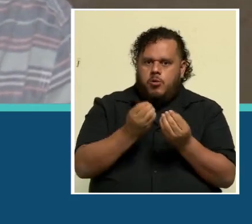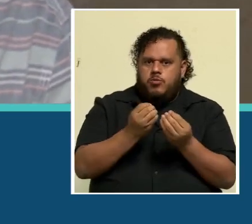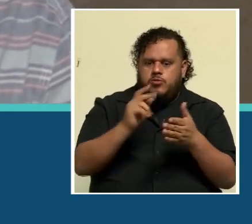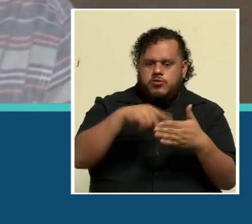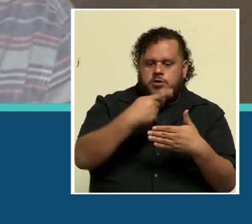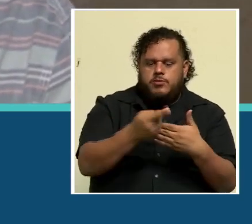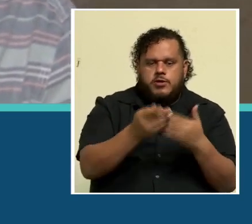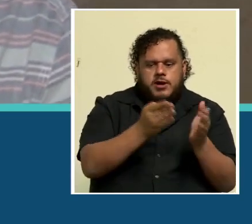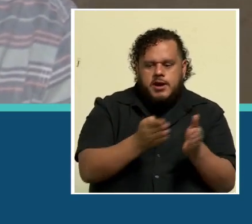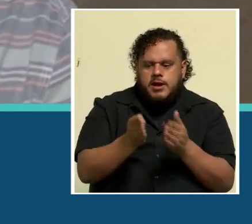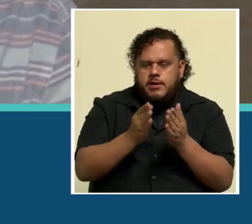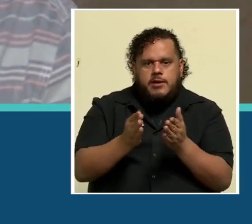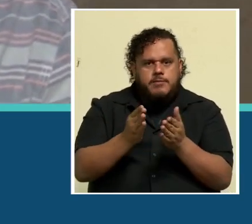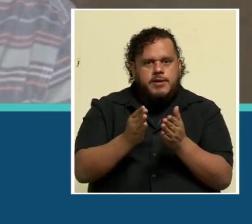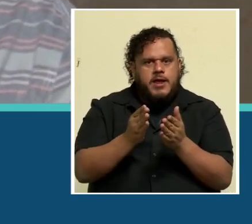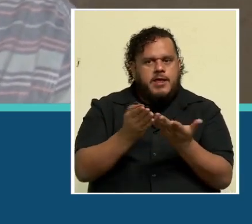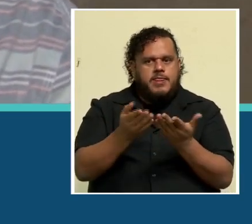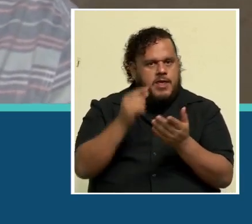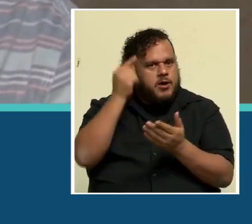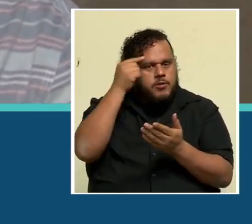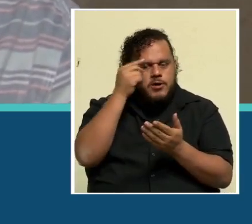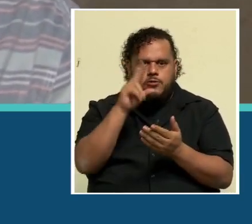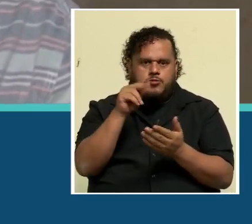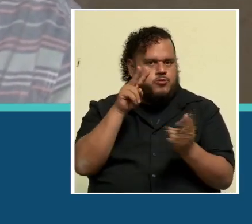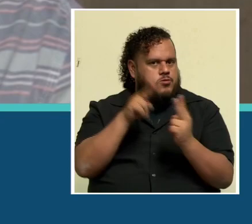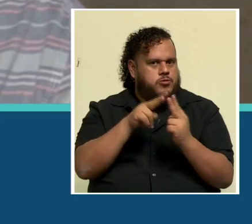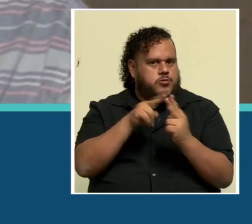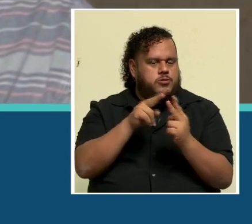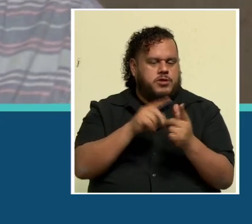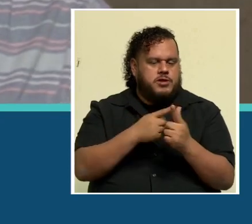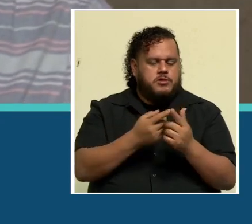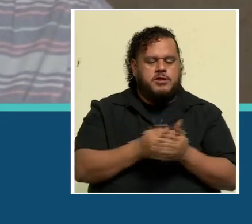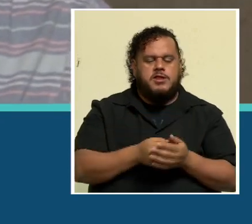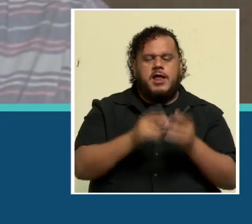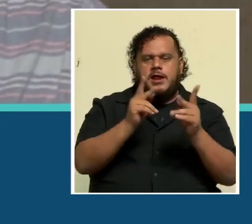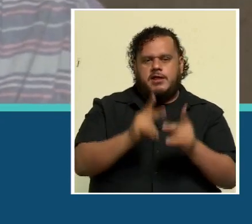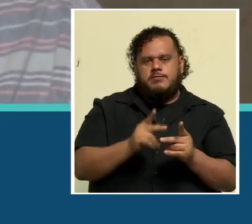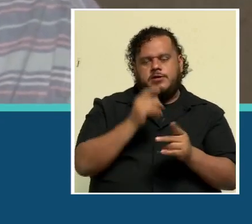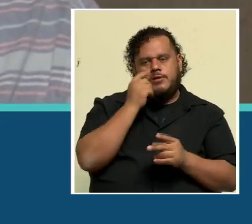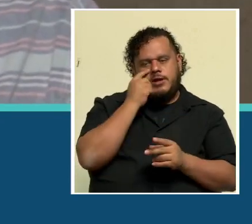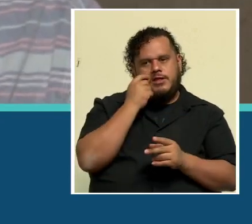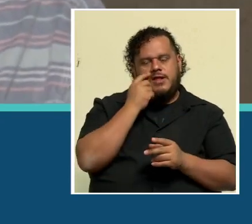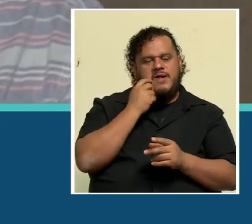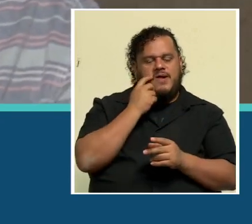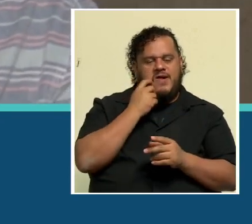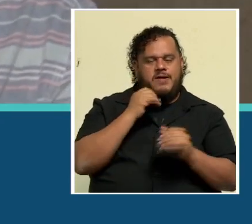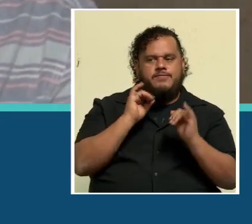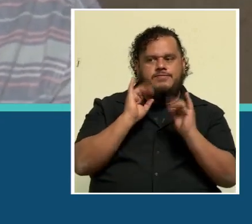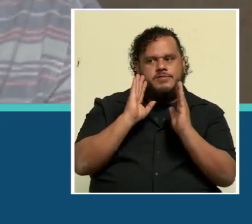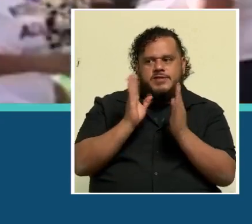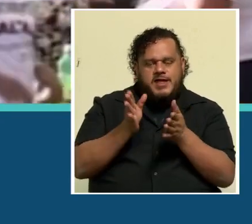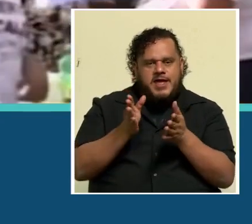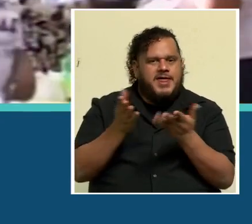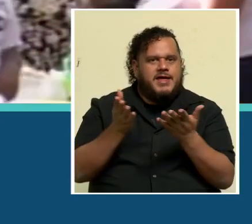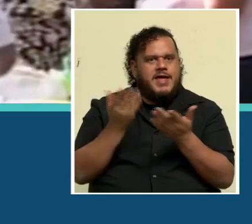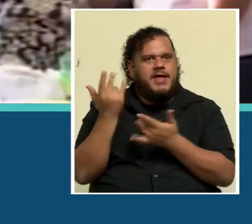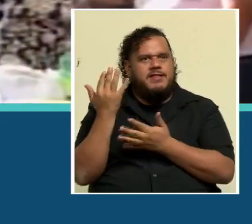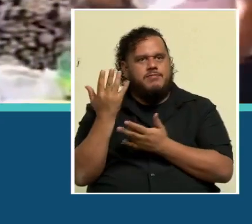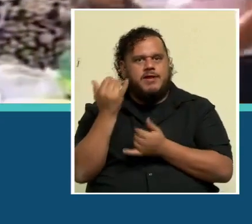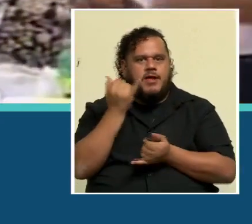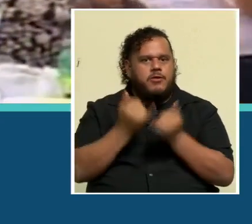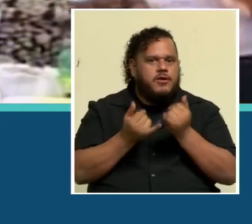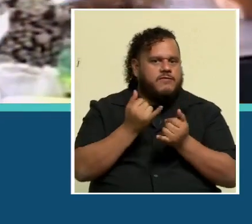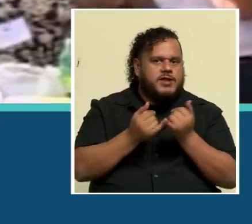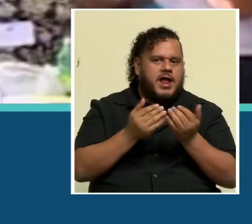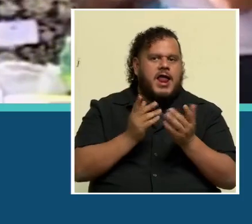¿verdad? Entonces, ante esa situación, la gente se queda en el plano de la incertidumbre y espera hasta